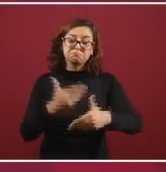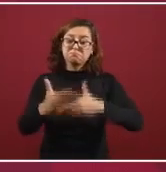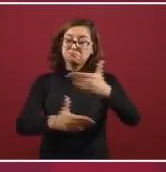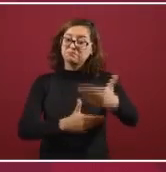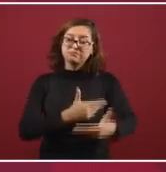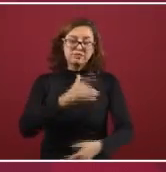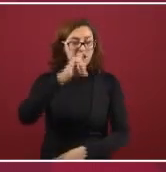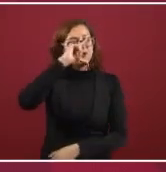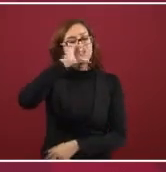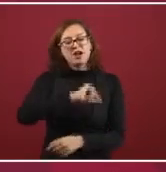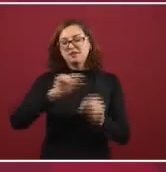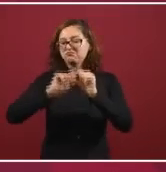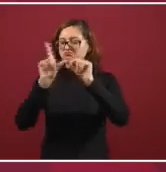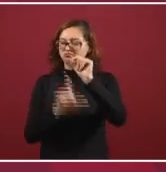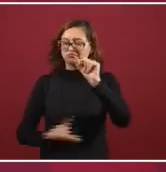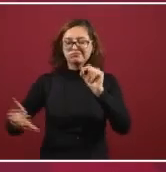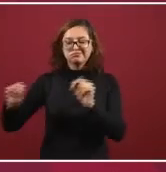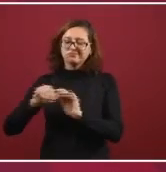desastrosos para México.